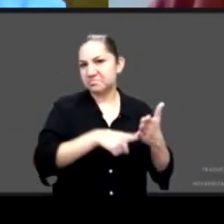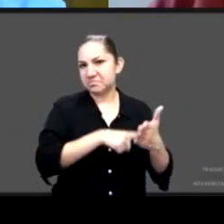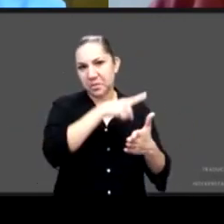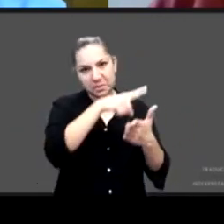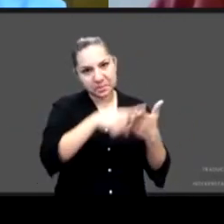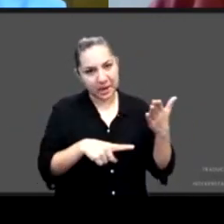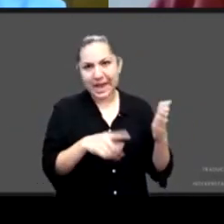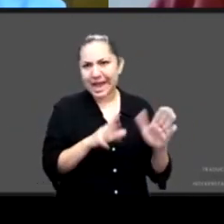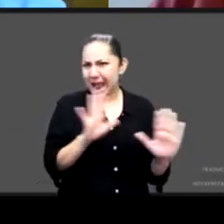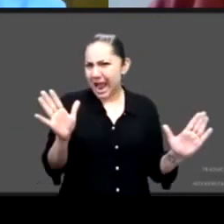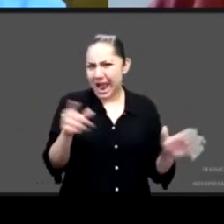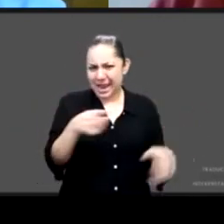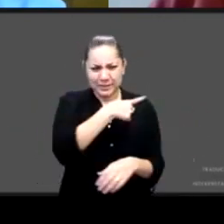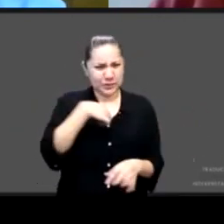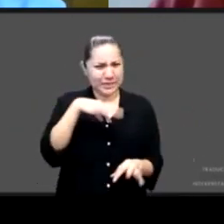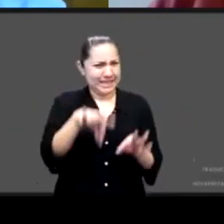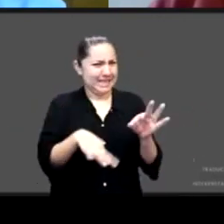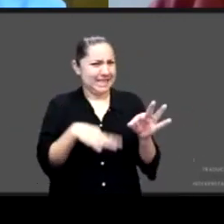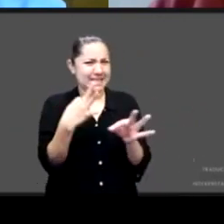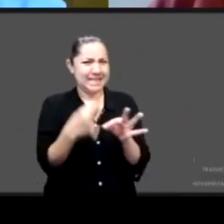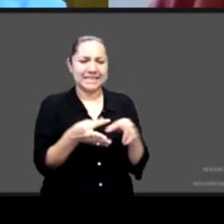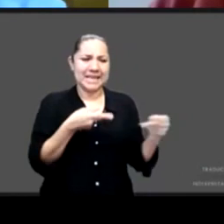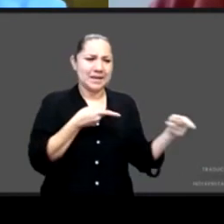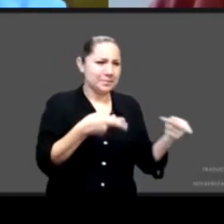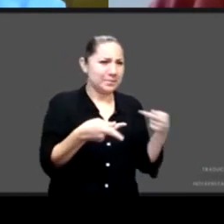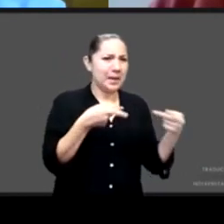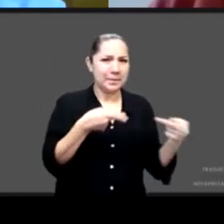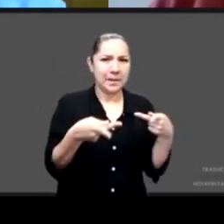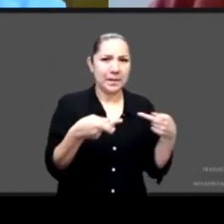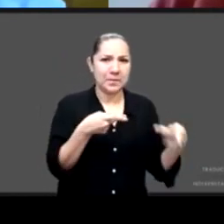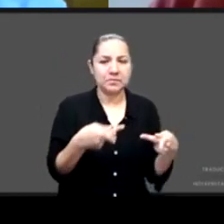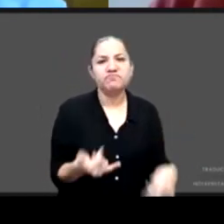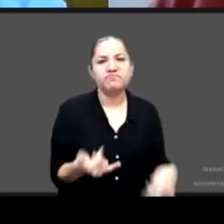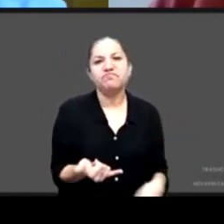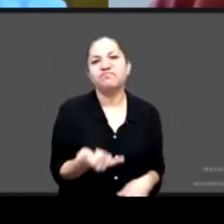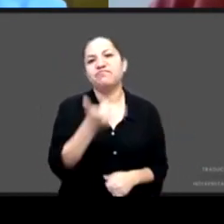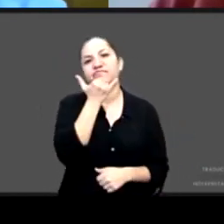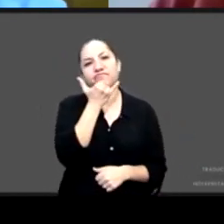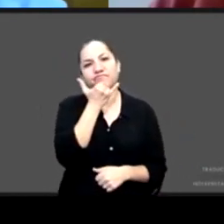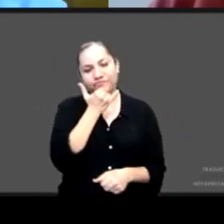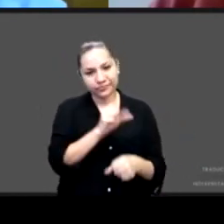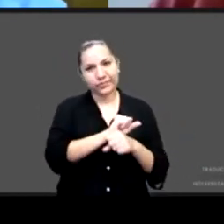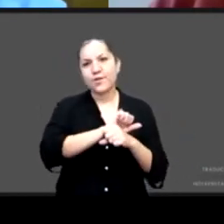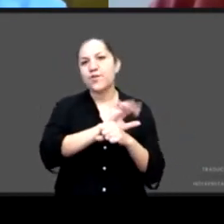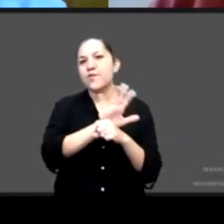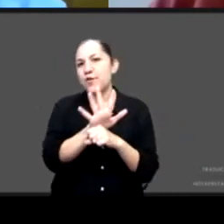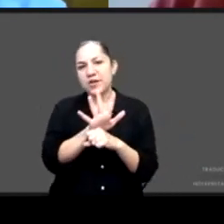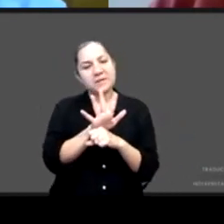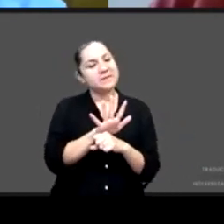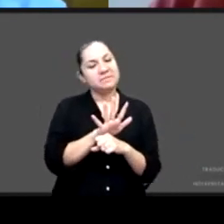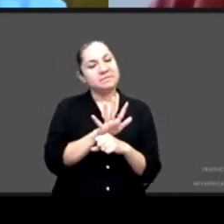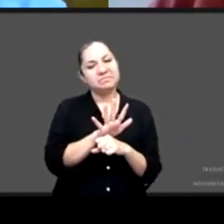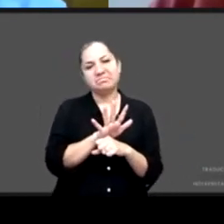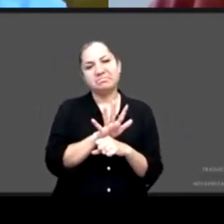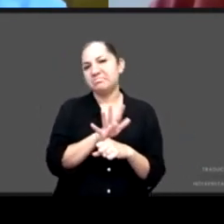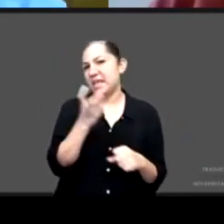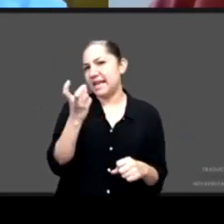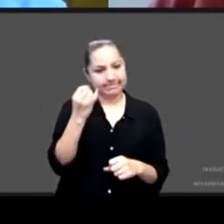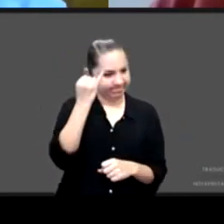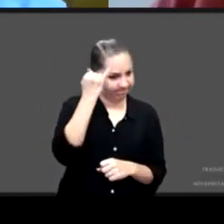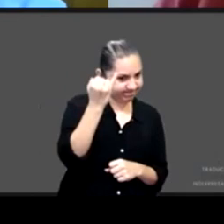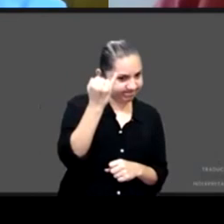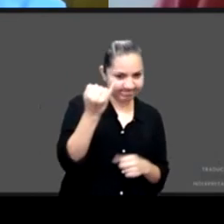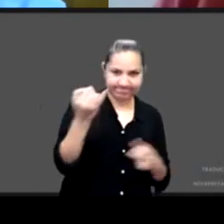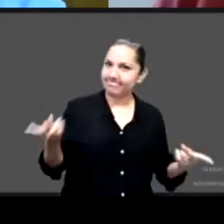y listo para tener ese día, pues nos llega la pandemia y tenemos que cambiar la estrategia. Y